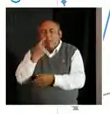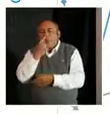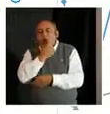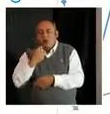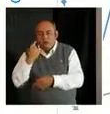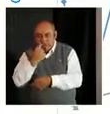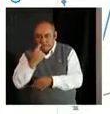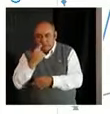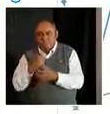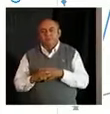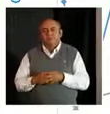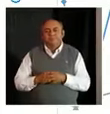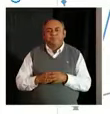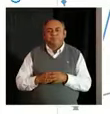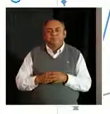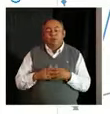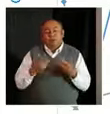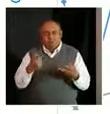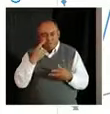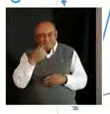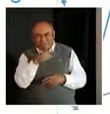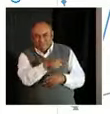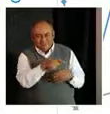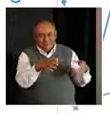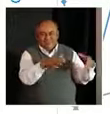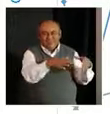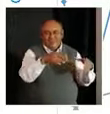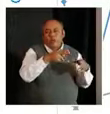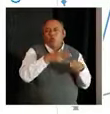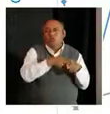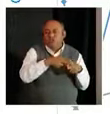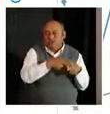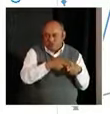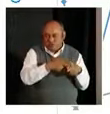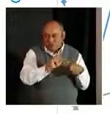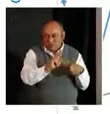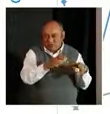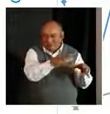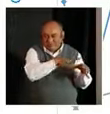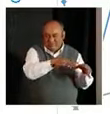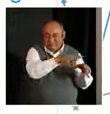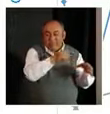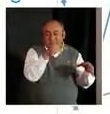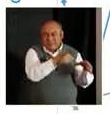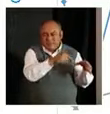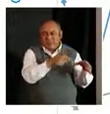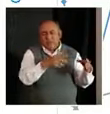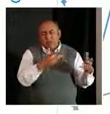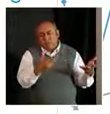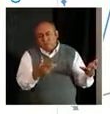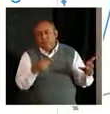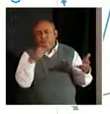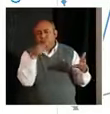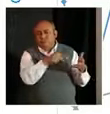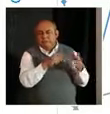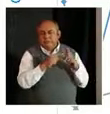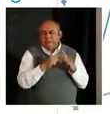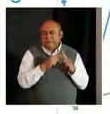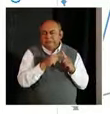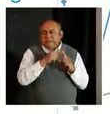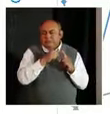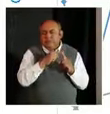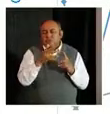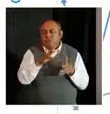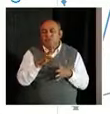Como vemos, la presa El Cuchillo se ha mantenido muy cercano a los 5,000 litros